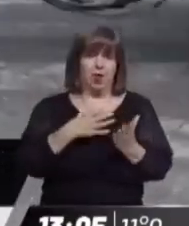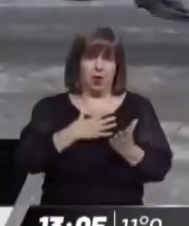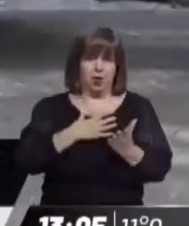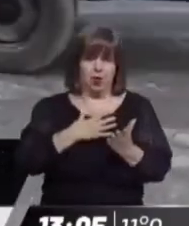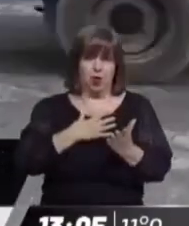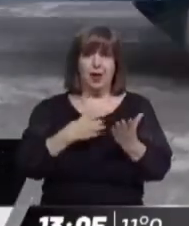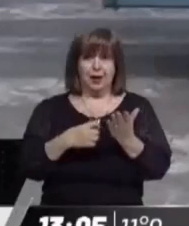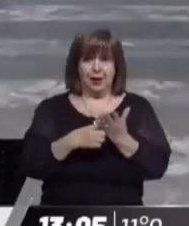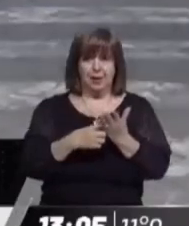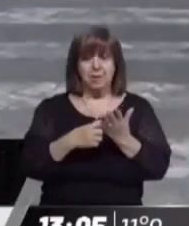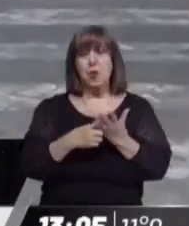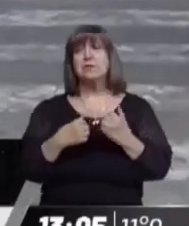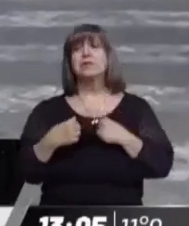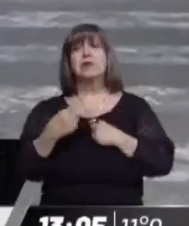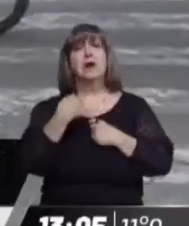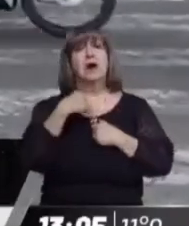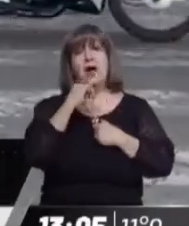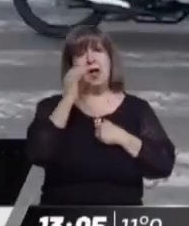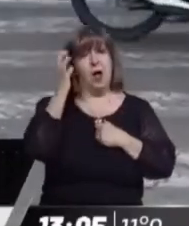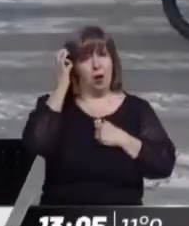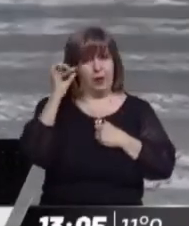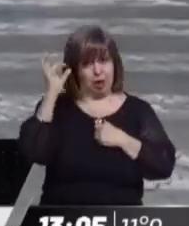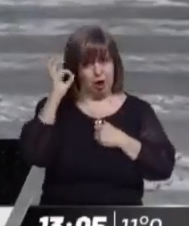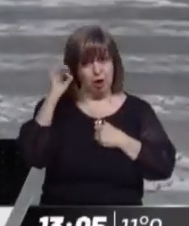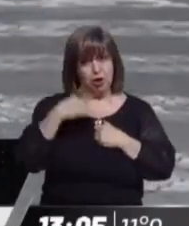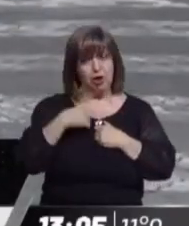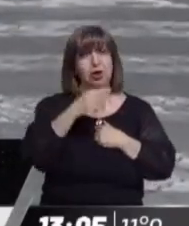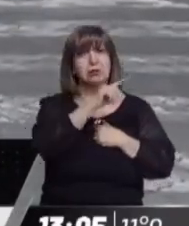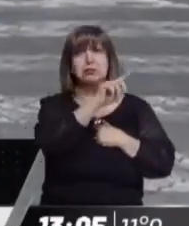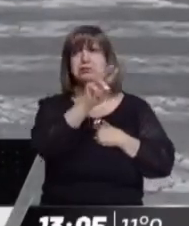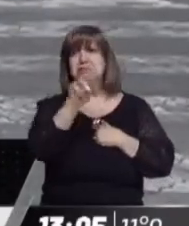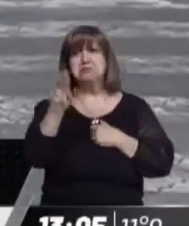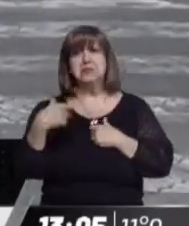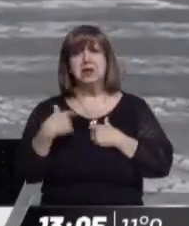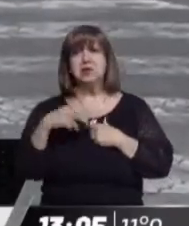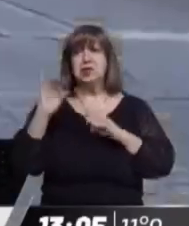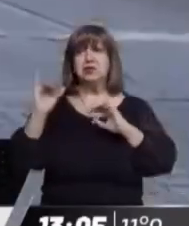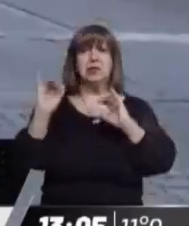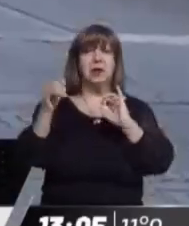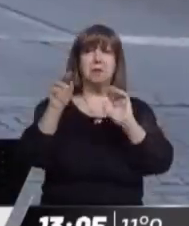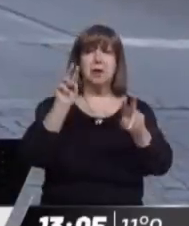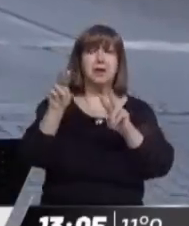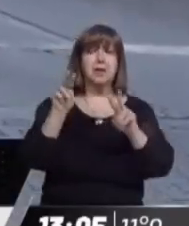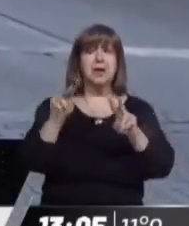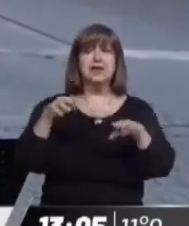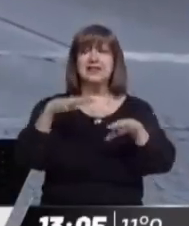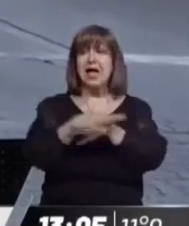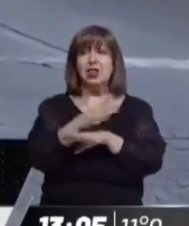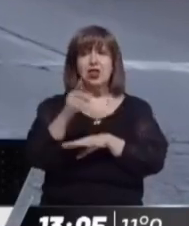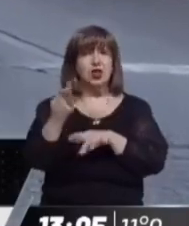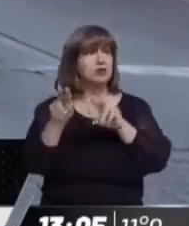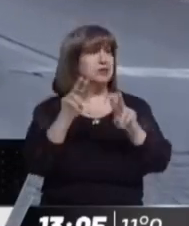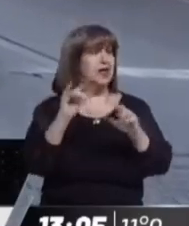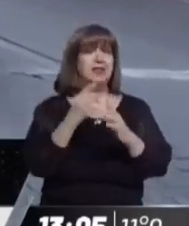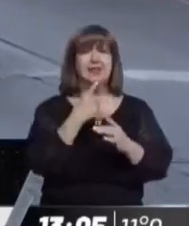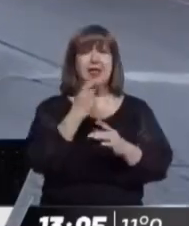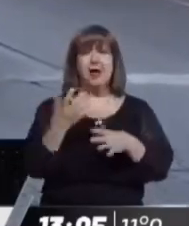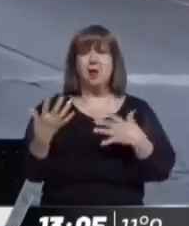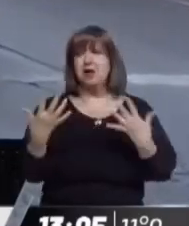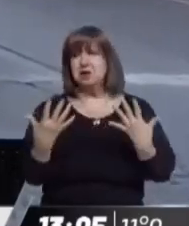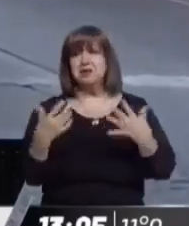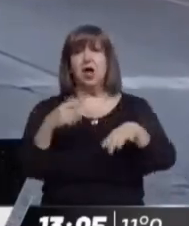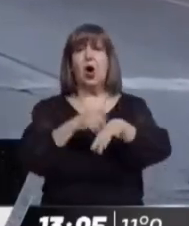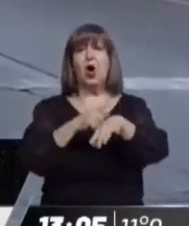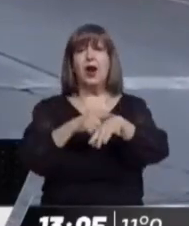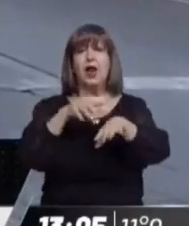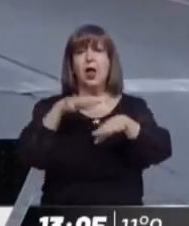hablar de más, pero la verdad que ha sido increíble el acatamiento. Si no te das cuenta en el centro nomás, ya te das cuenta, en el nudo vial, en estos